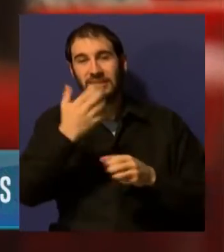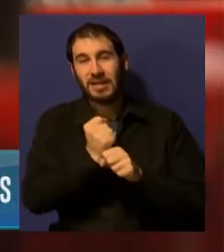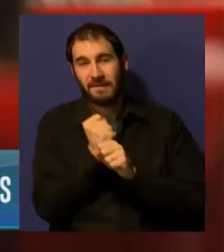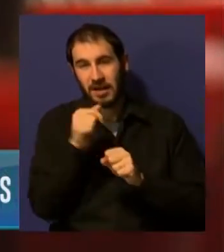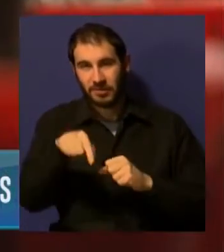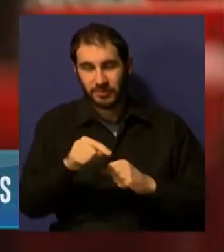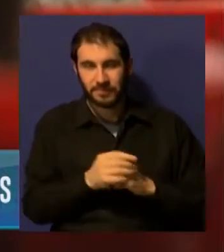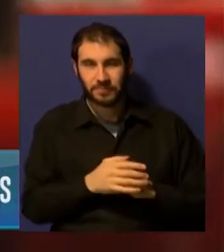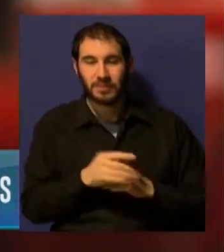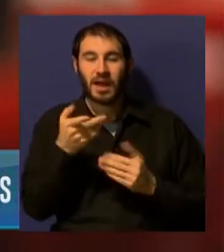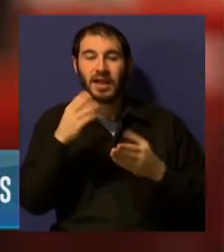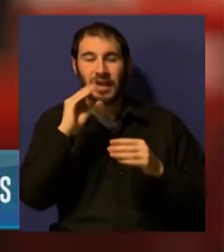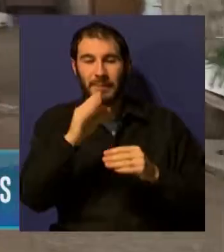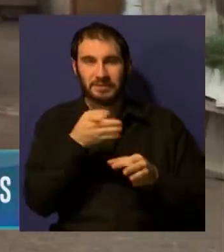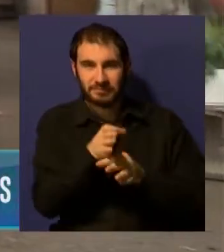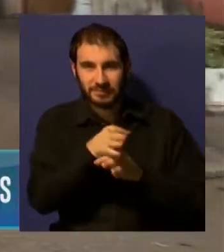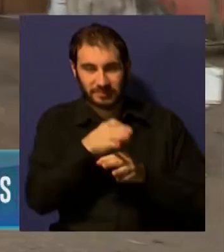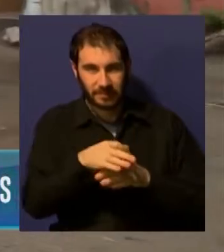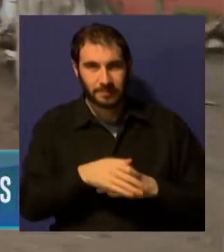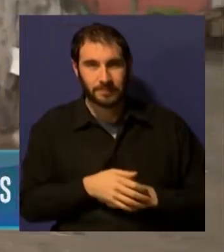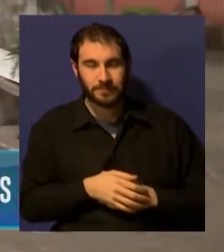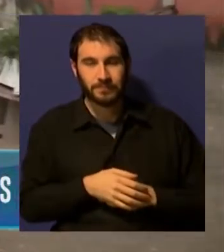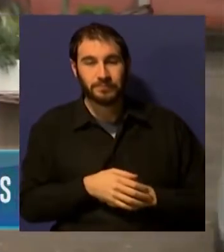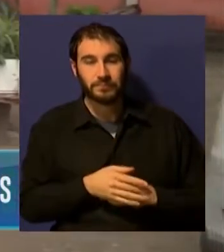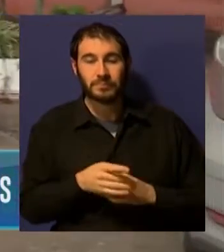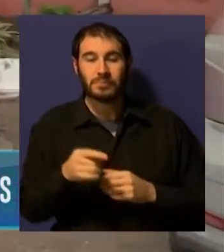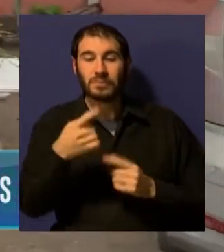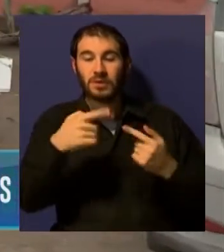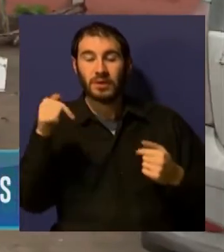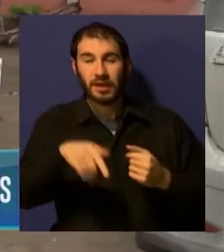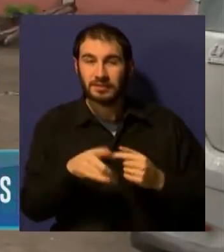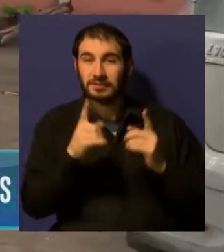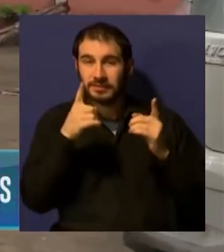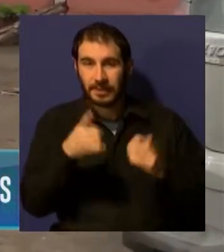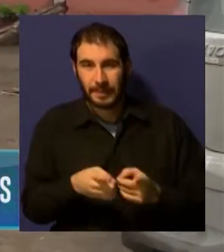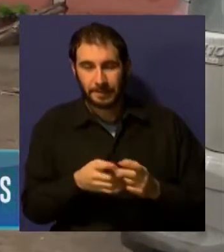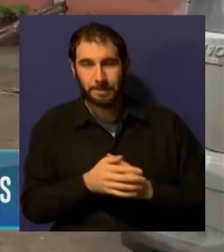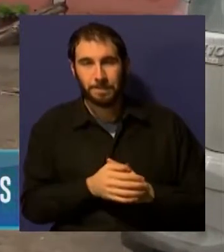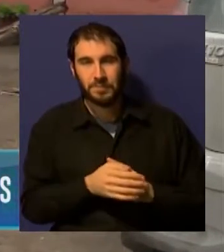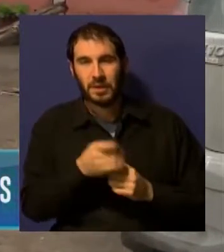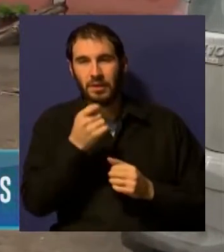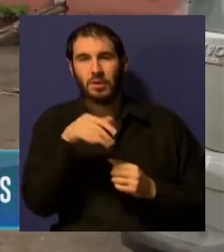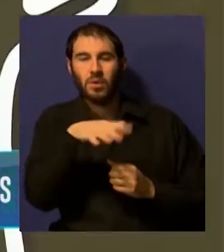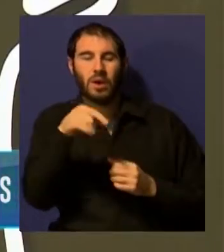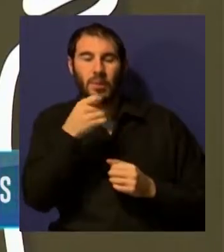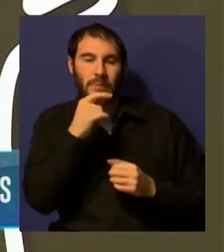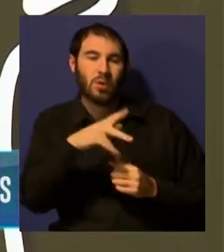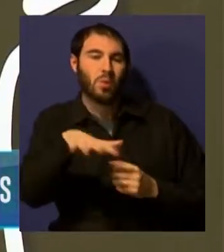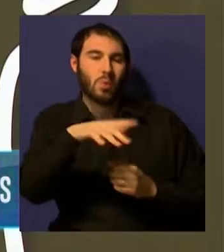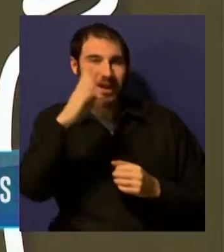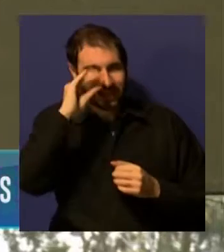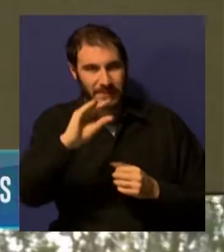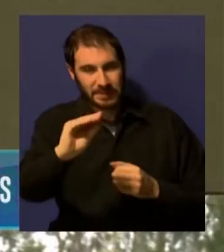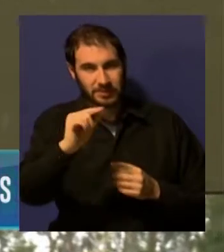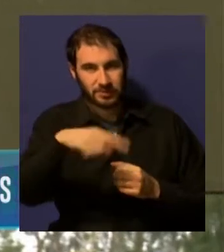trabajo, donde se brinda capacitación en oficios. Y paralelo a esto también están, digamos, los espacios de